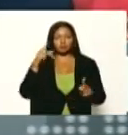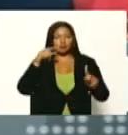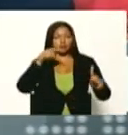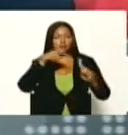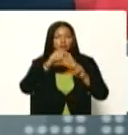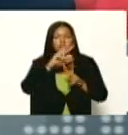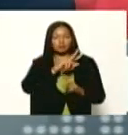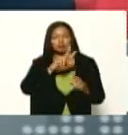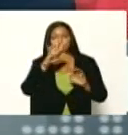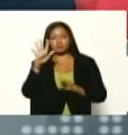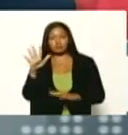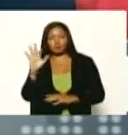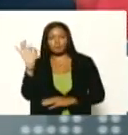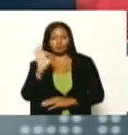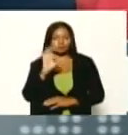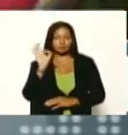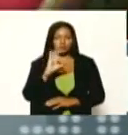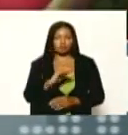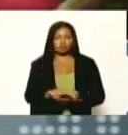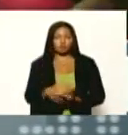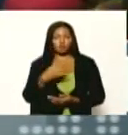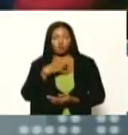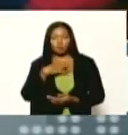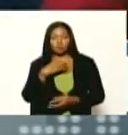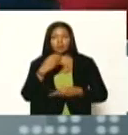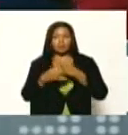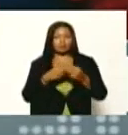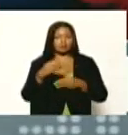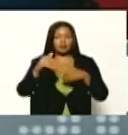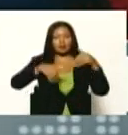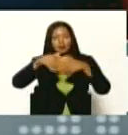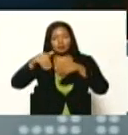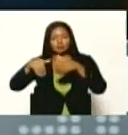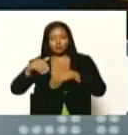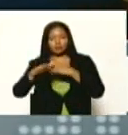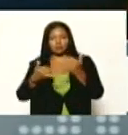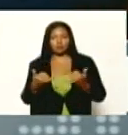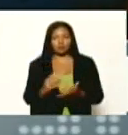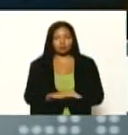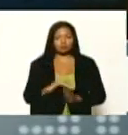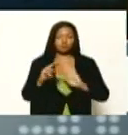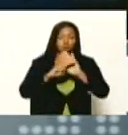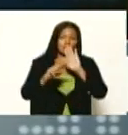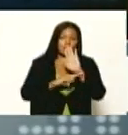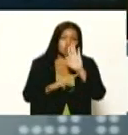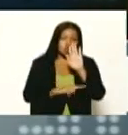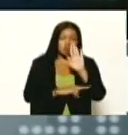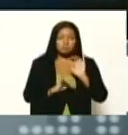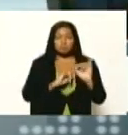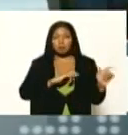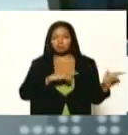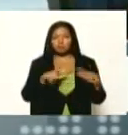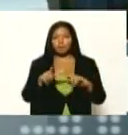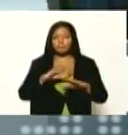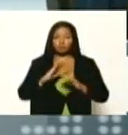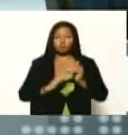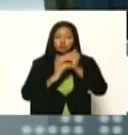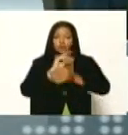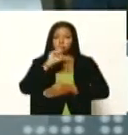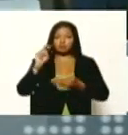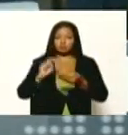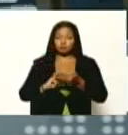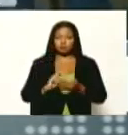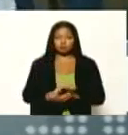el 35%, no iban a las elecciones primarias. Una norma, bueno, porque un dirigente